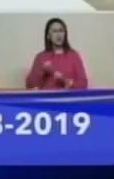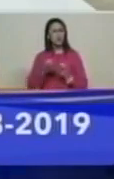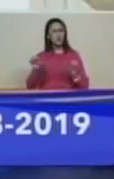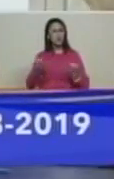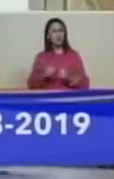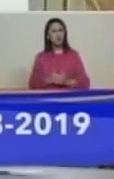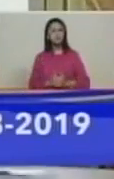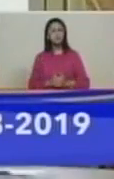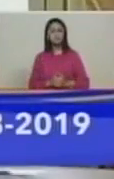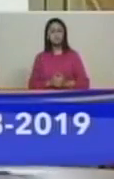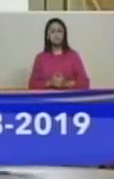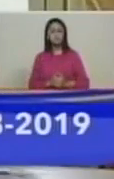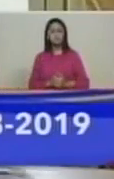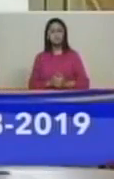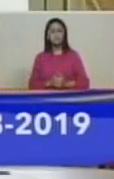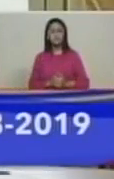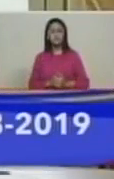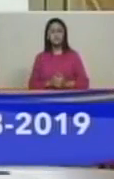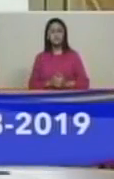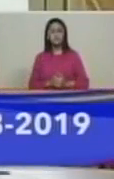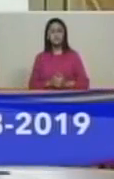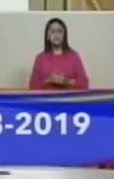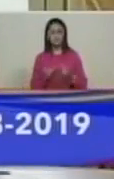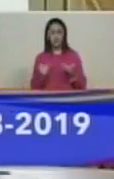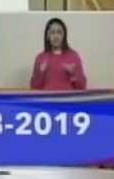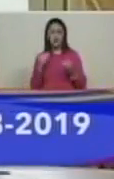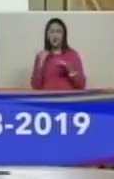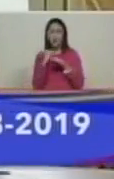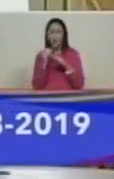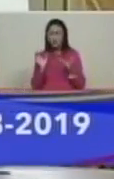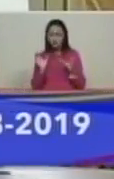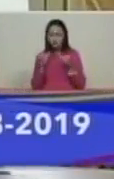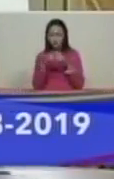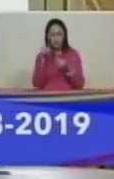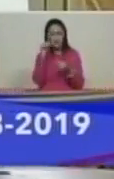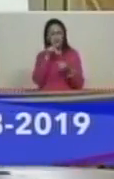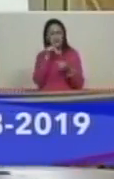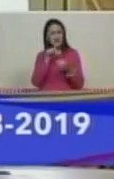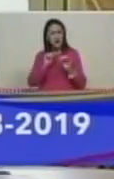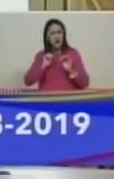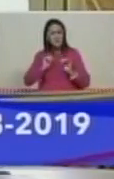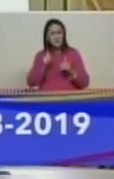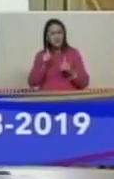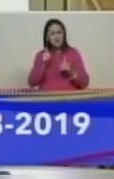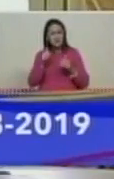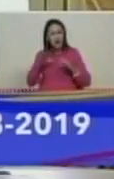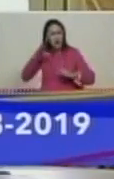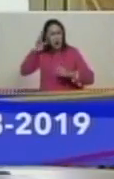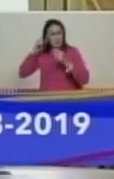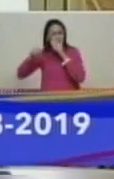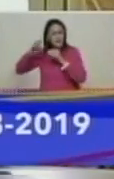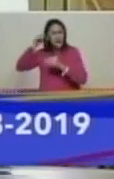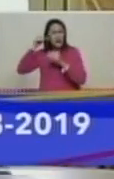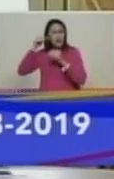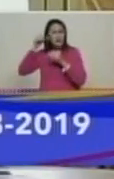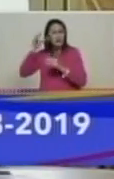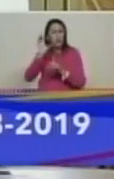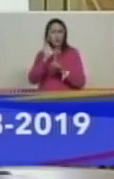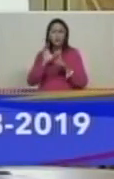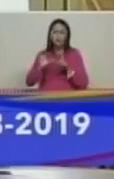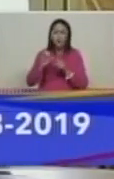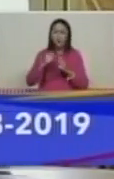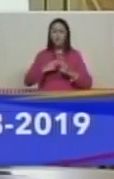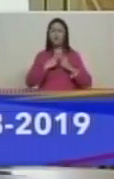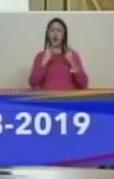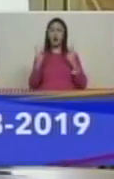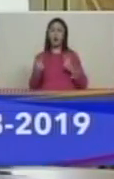Es vital porque es el núcleo donde se forja el espíritu, el conocimiento, la cultura, los valores de